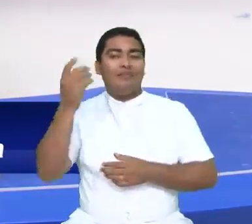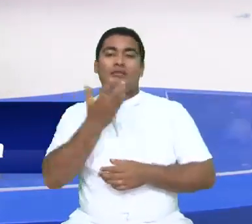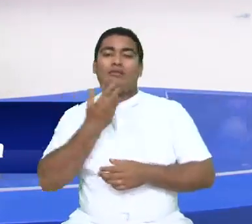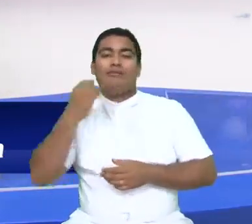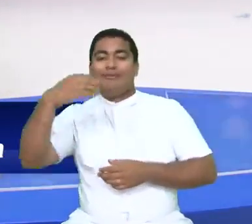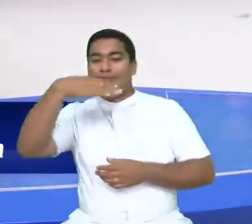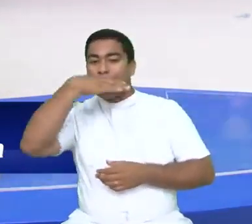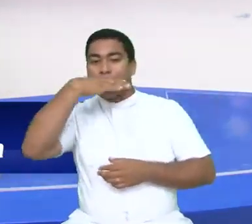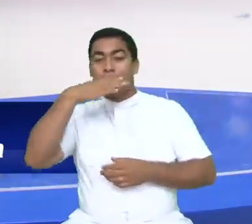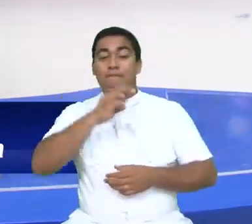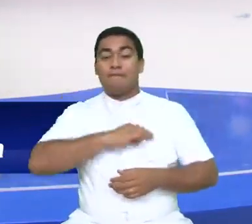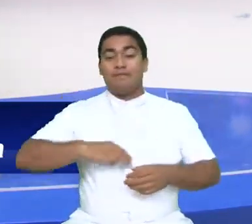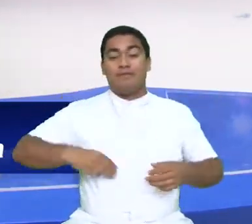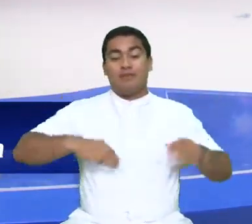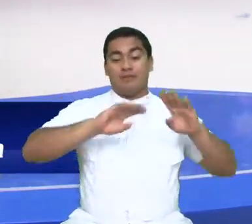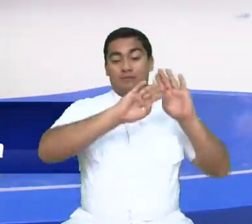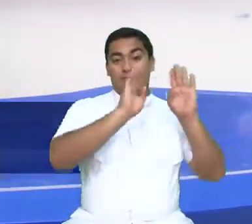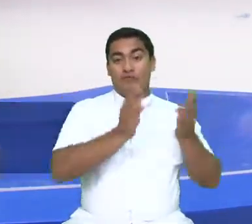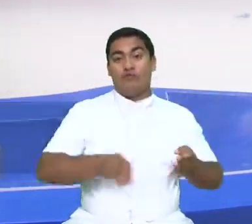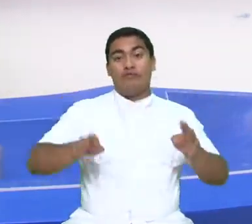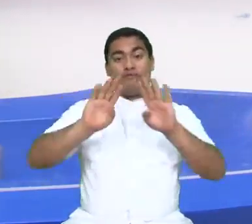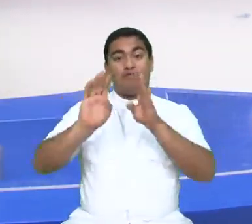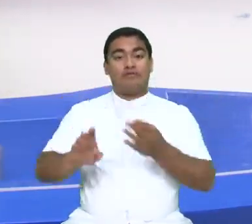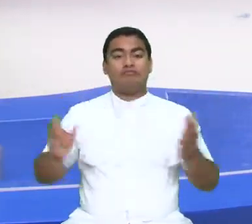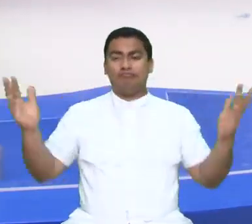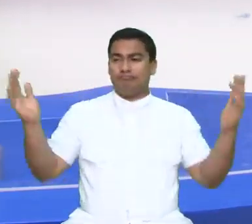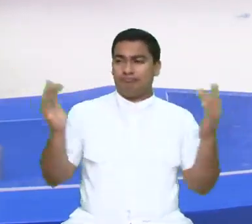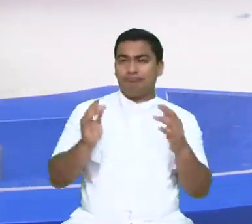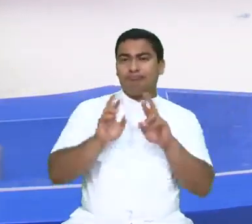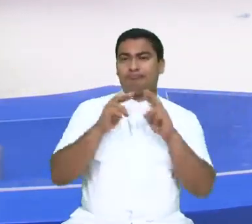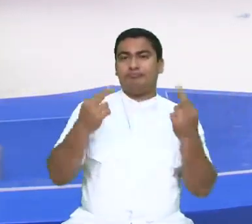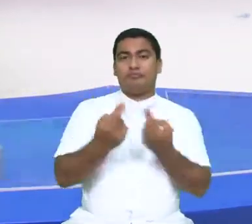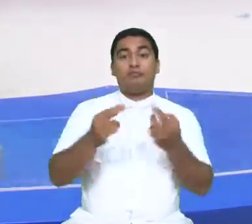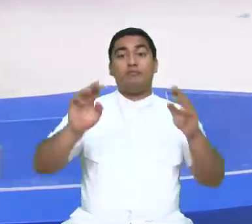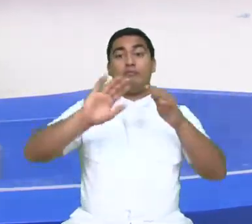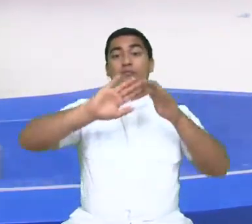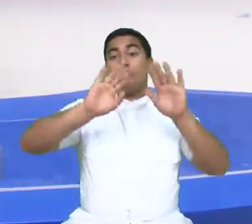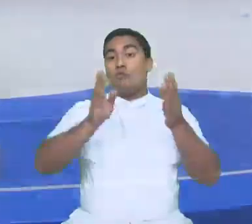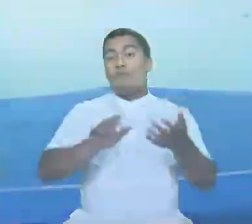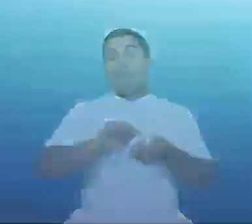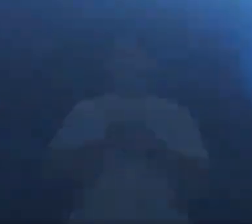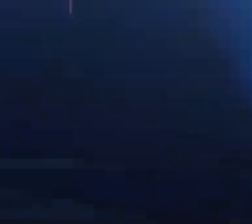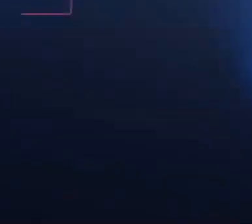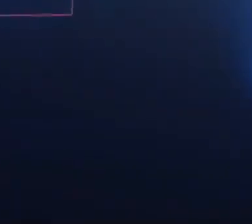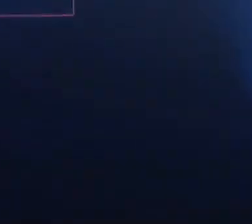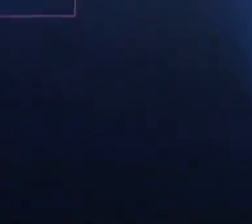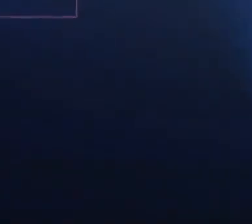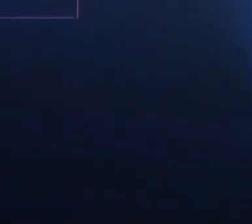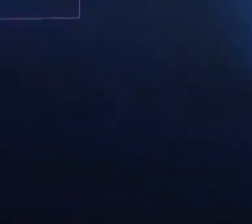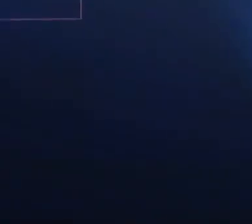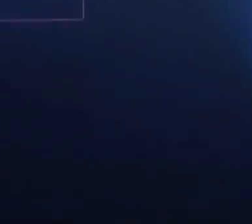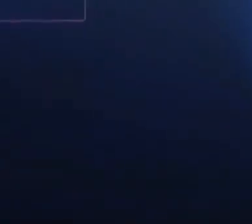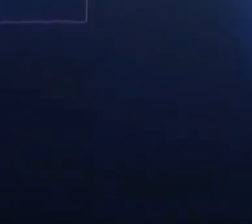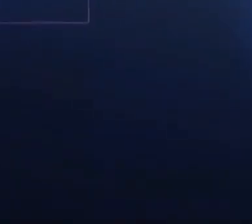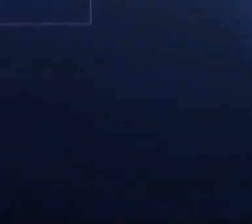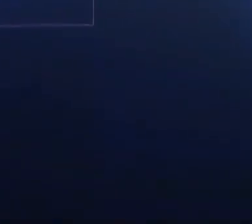Ministerio de la Mujer, realizan el Congreso Nacional con Mujeres Deportistas. Veamos.